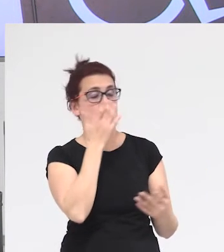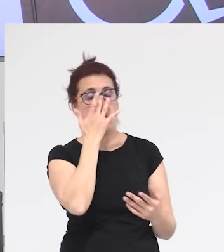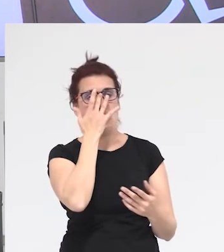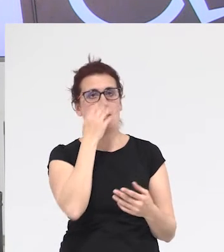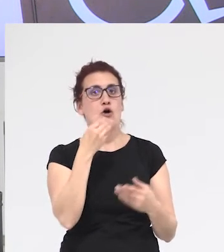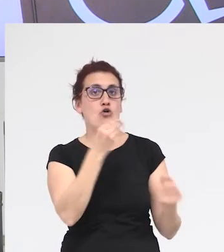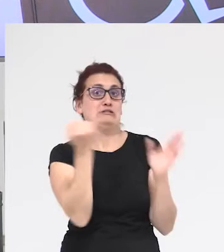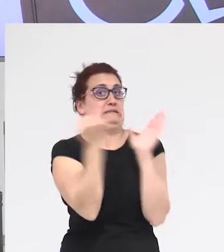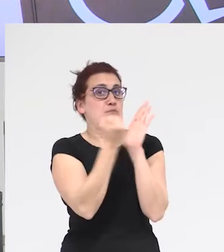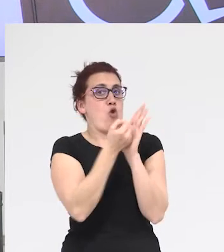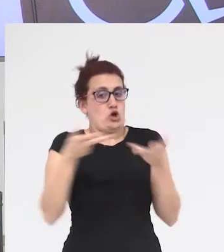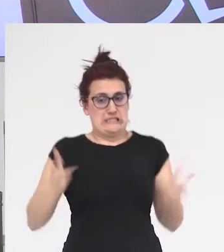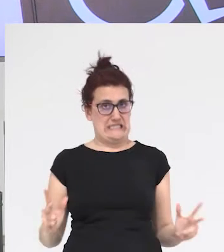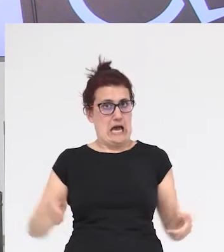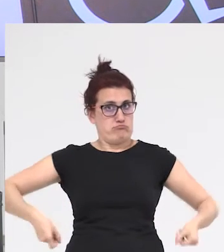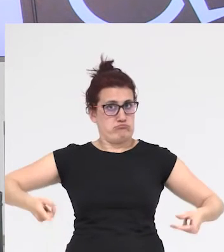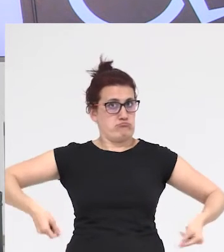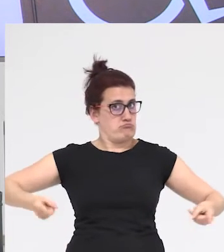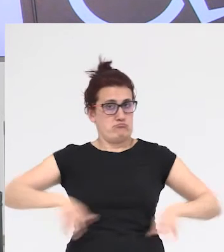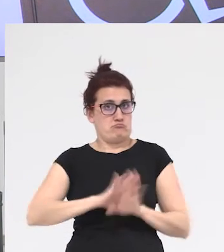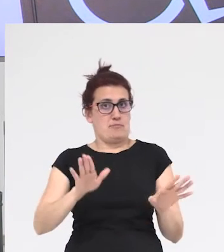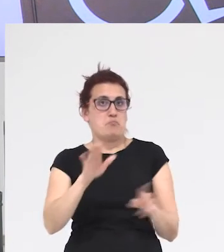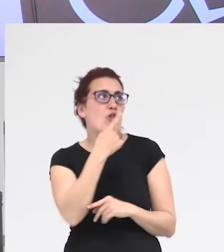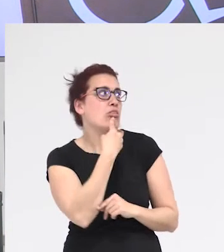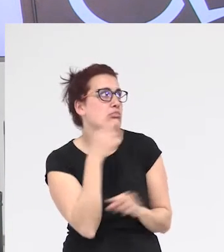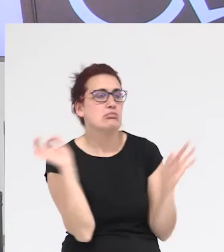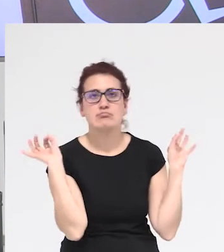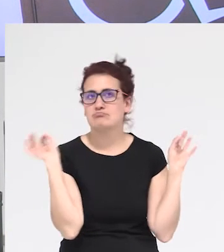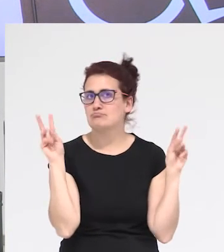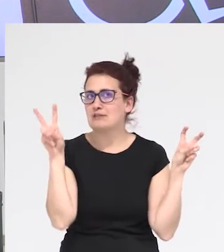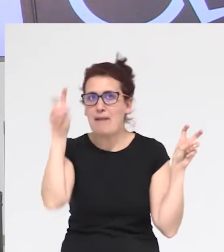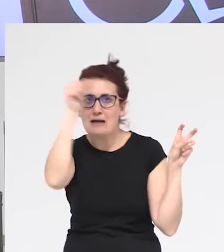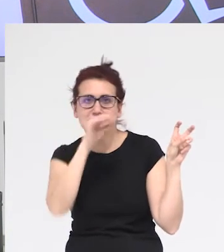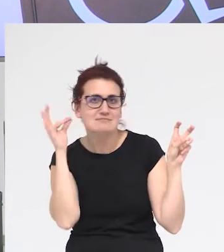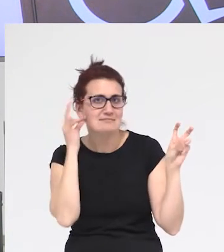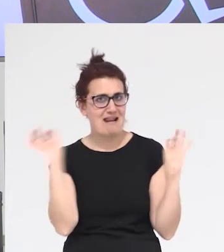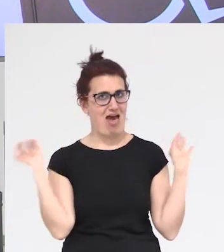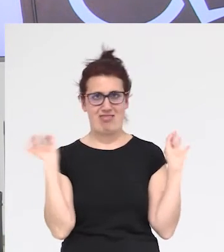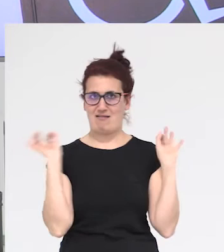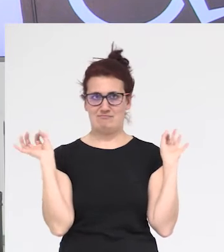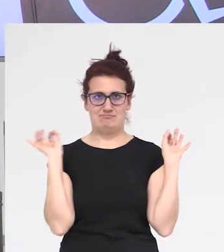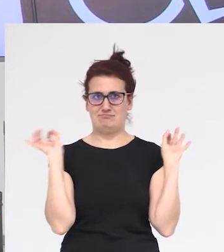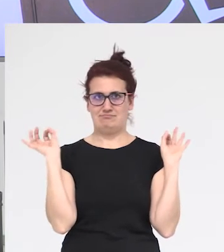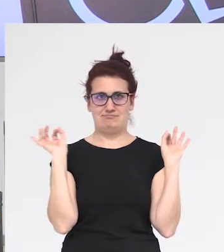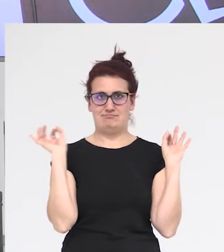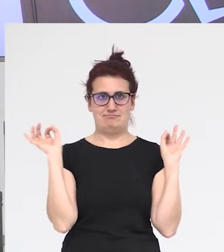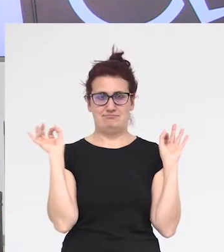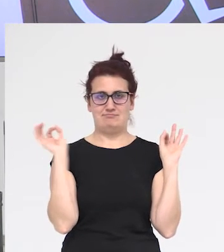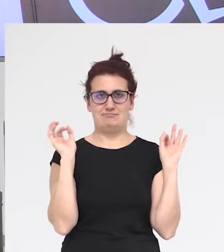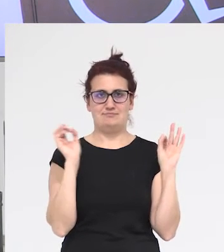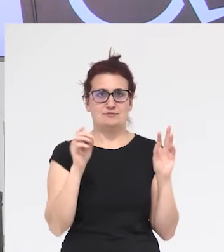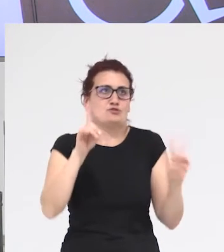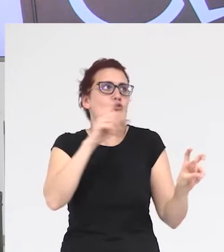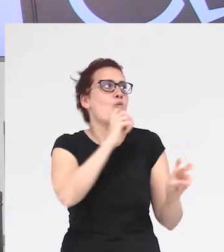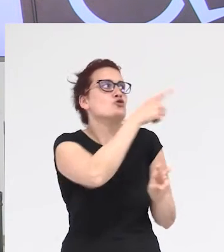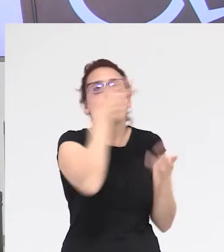con el simbolito este de la silla, no dice, no especifica el género, ¿no? O sea, es como simplemente